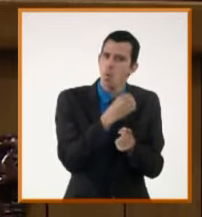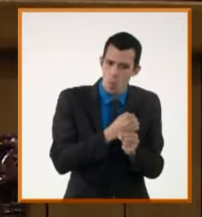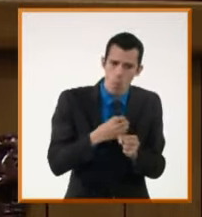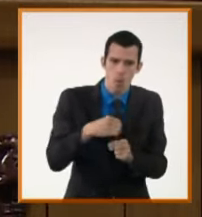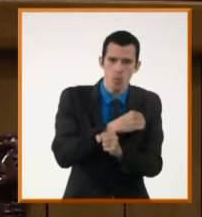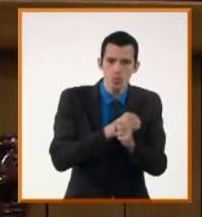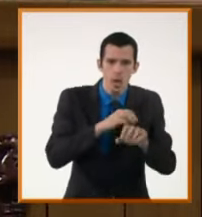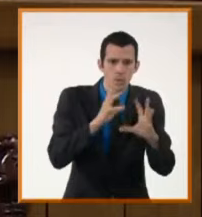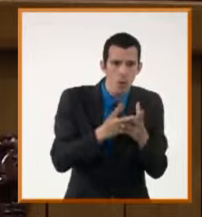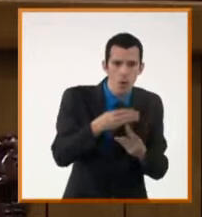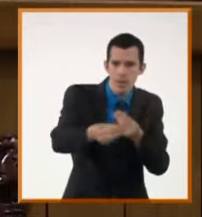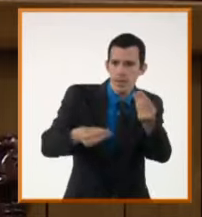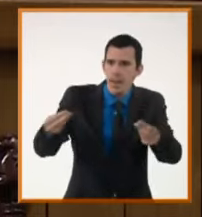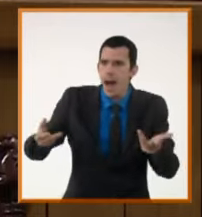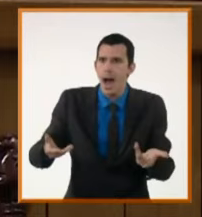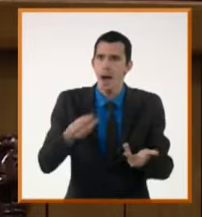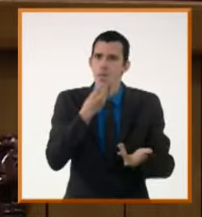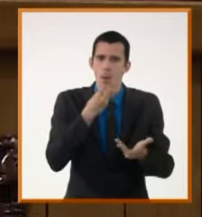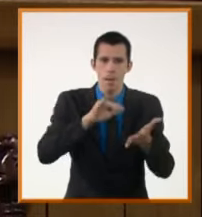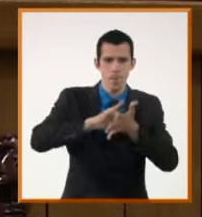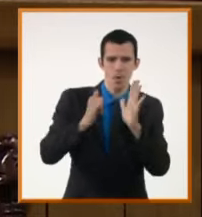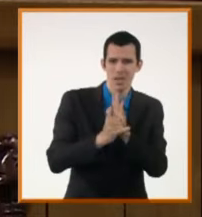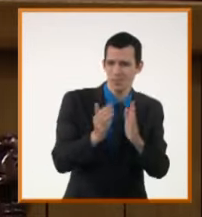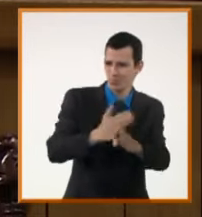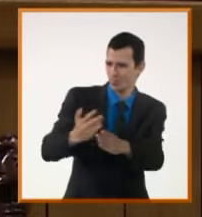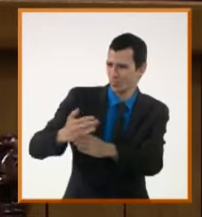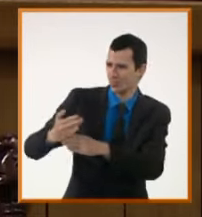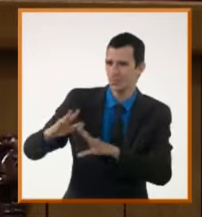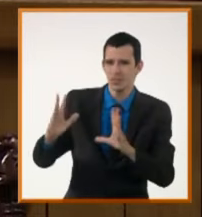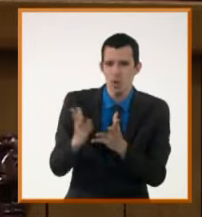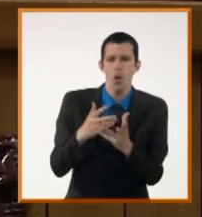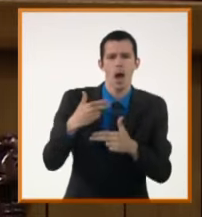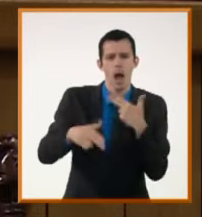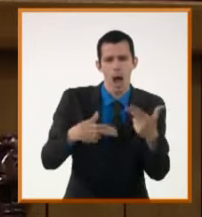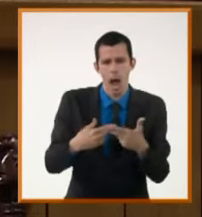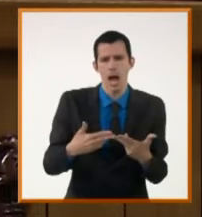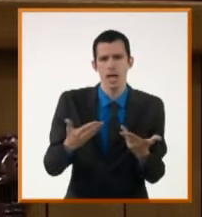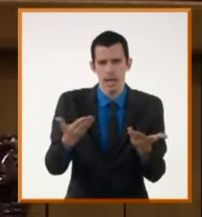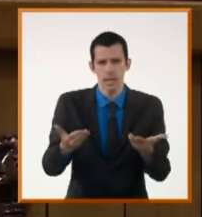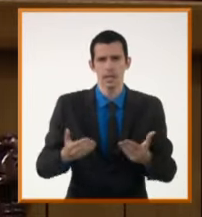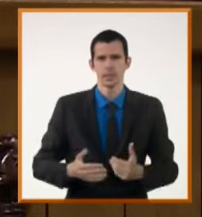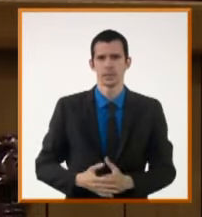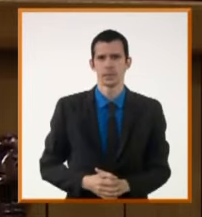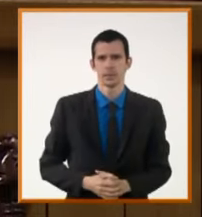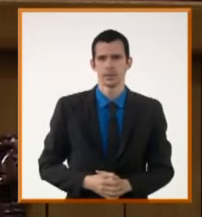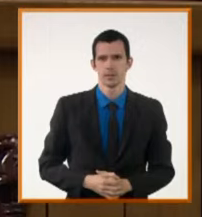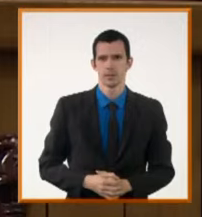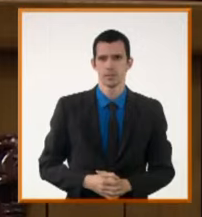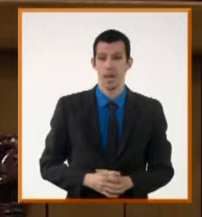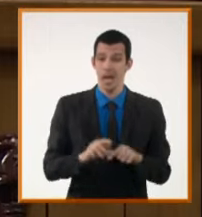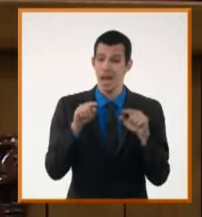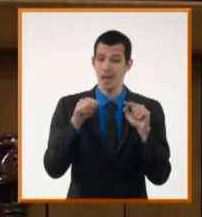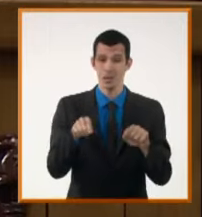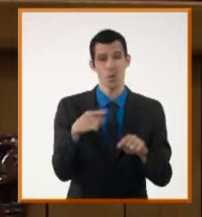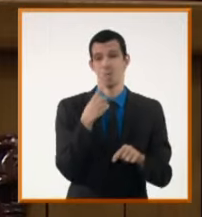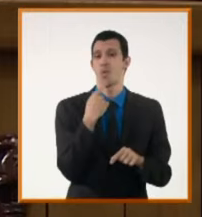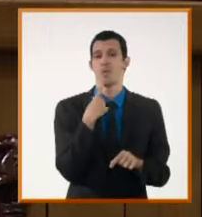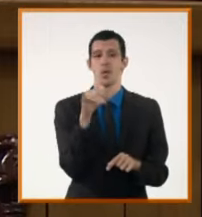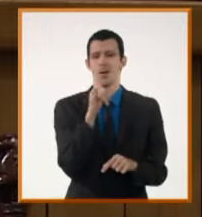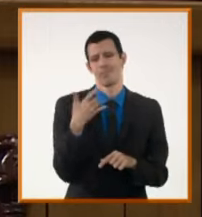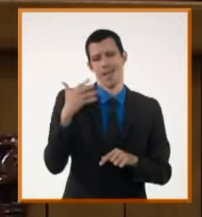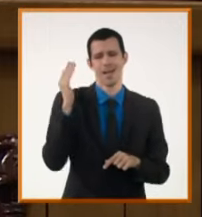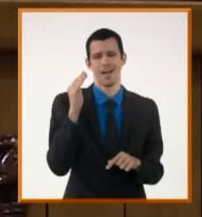ley porque se aprueba aquí por todos los diputados como una ley. Y eso es algo que nosotros hemos discutido con fuerza e